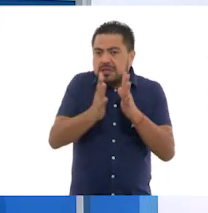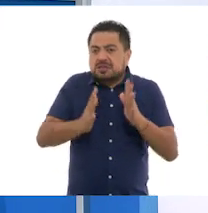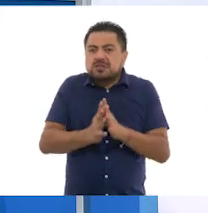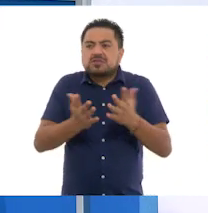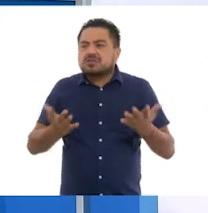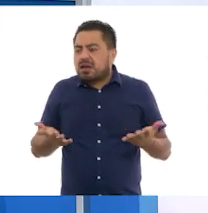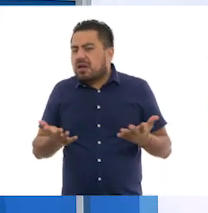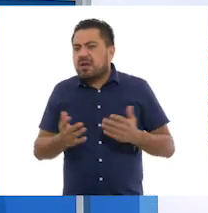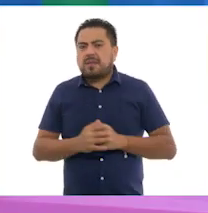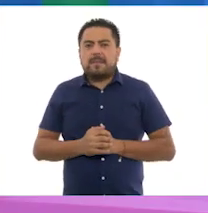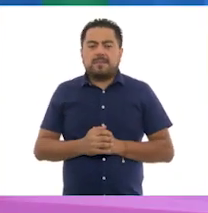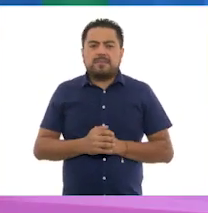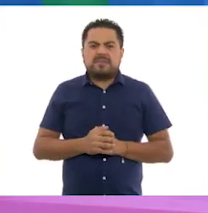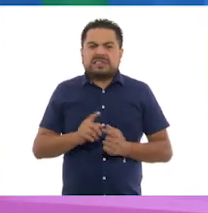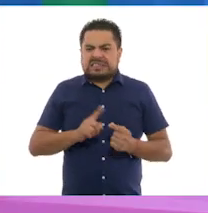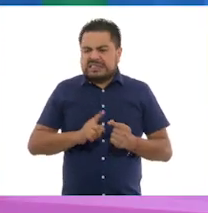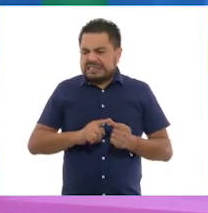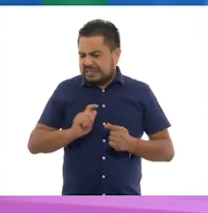participativo.